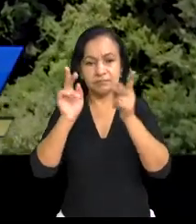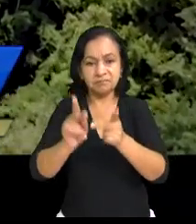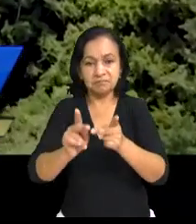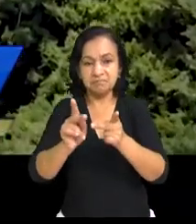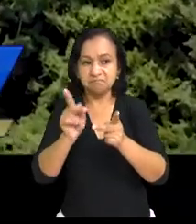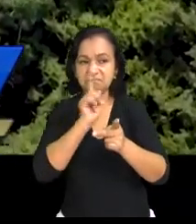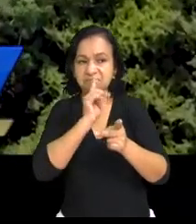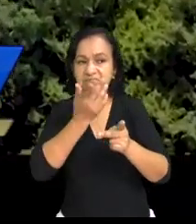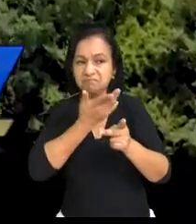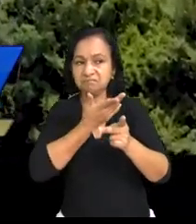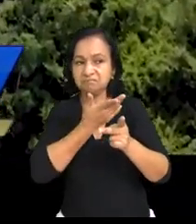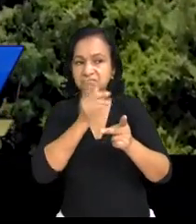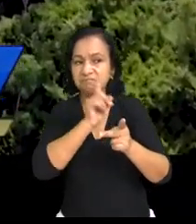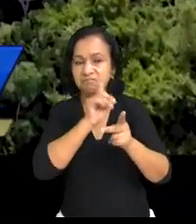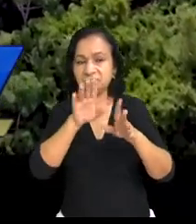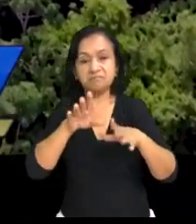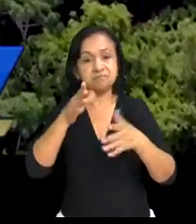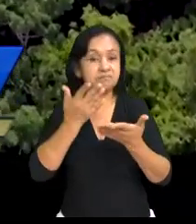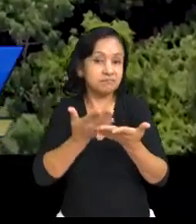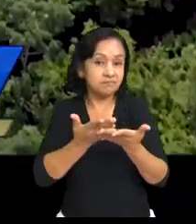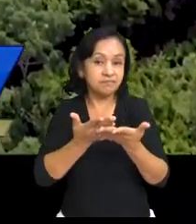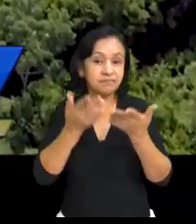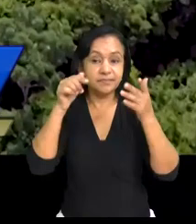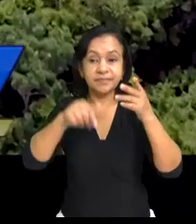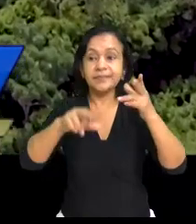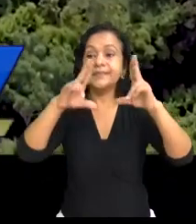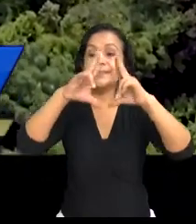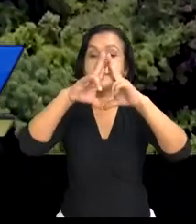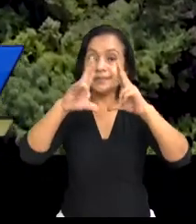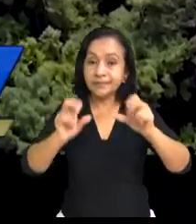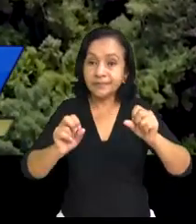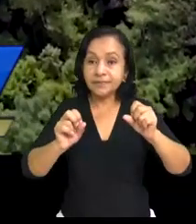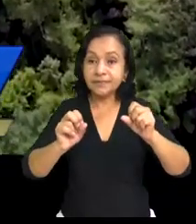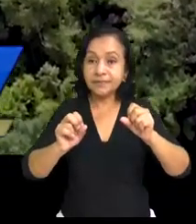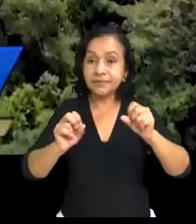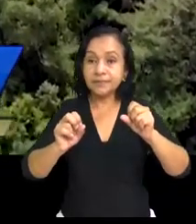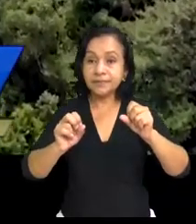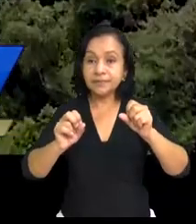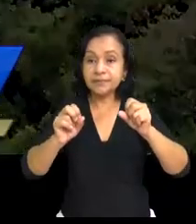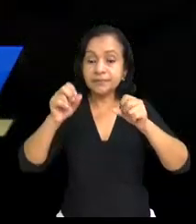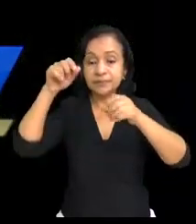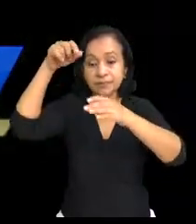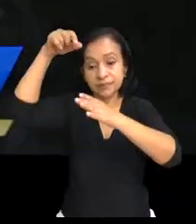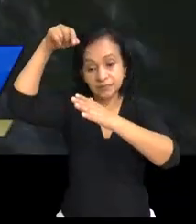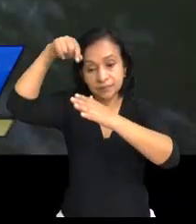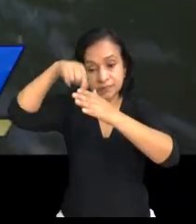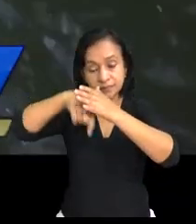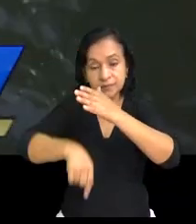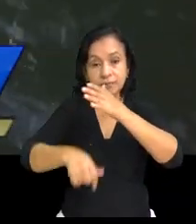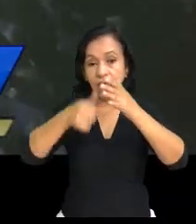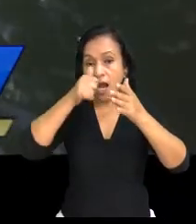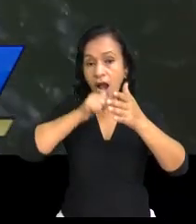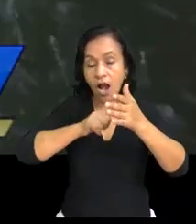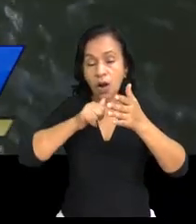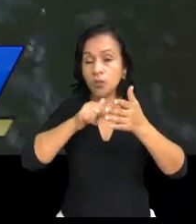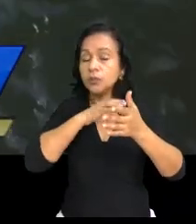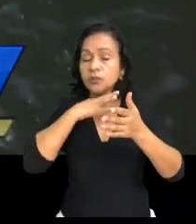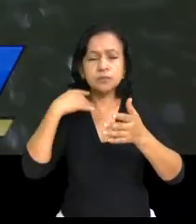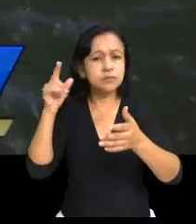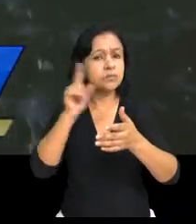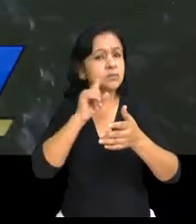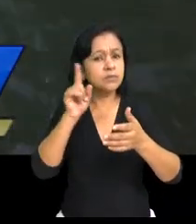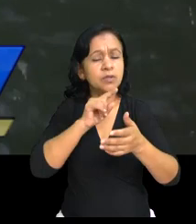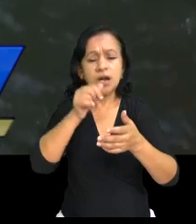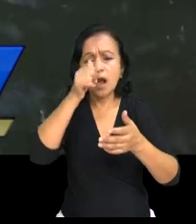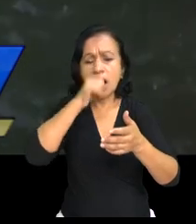apropia. Porque en Nicaragua, vamos a decir, la contaminación superficial y subterránea no es muy grande. En Nicaragua hay